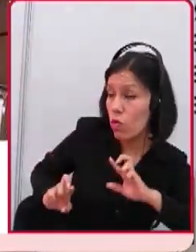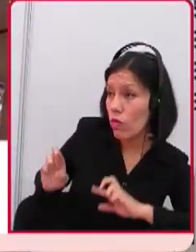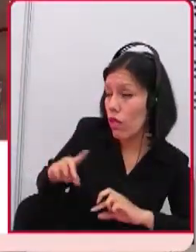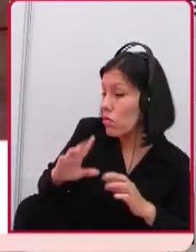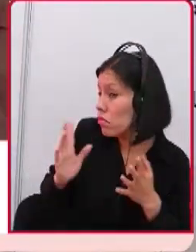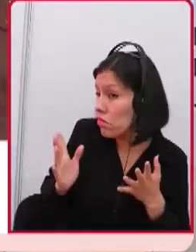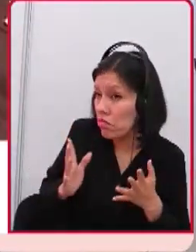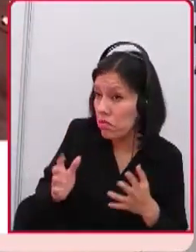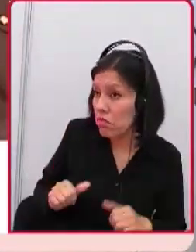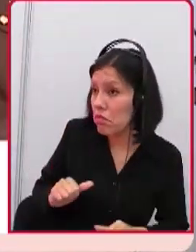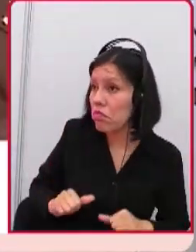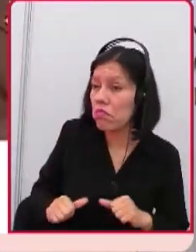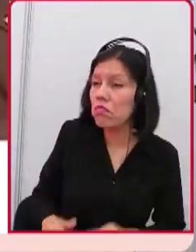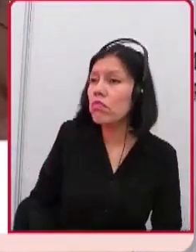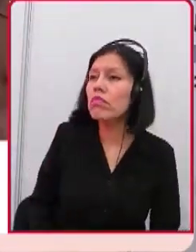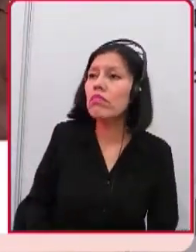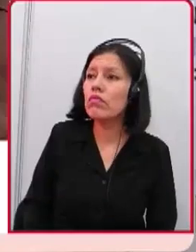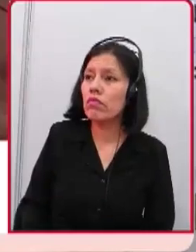John.